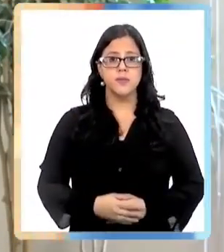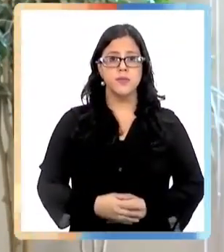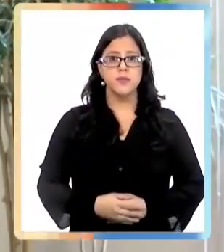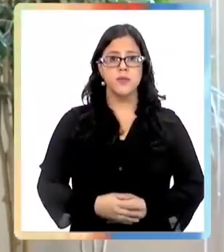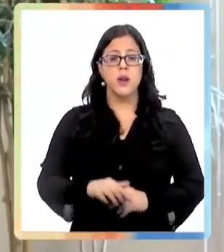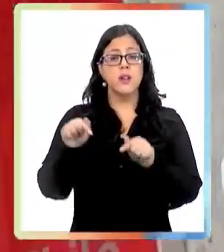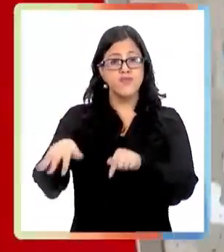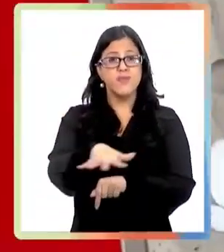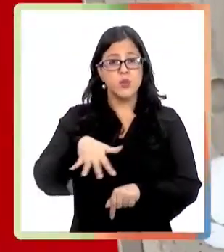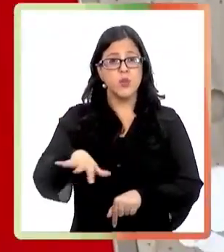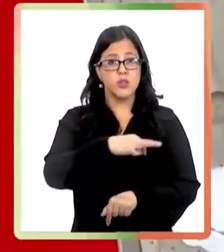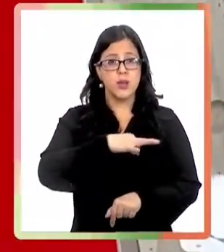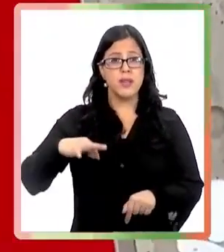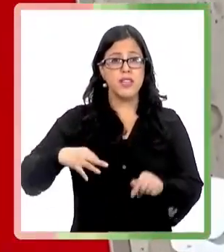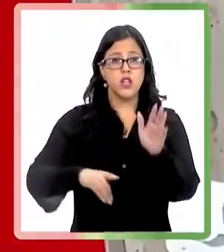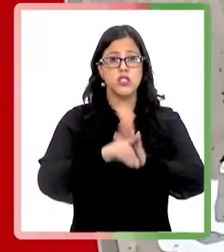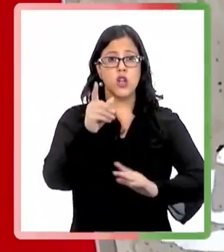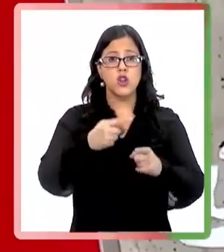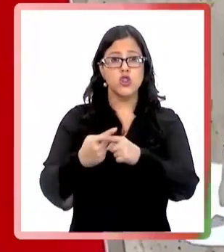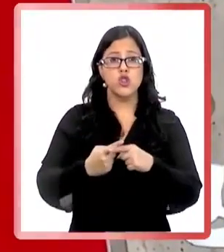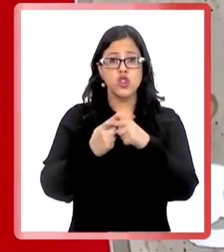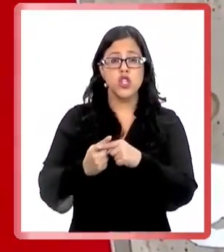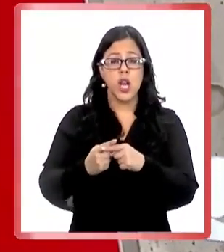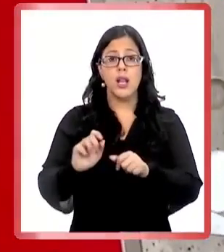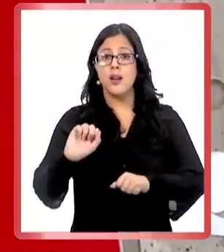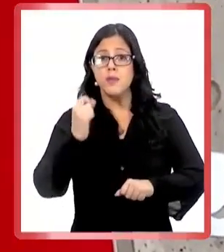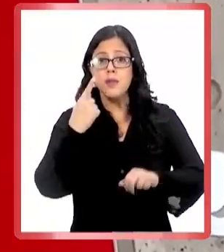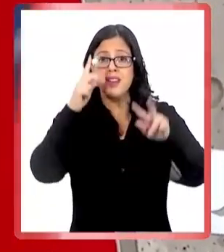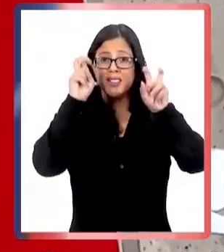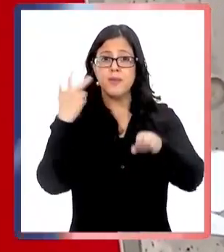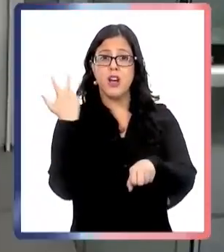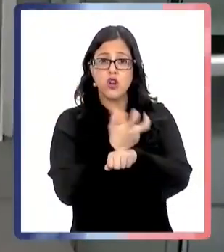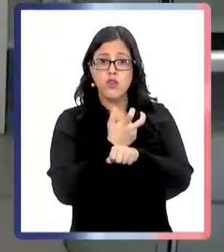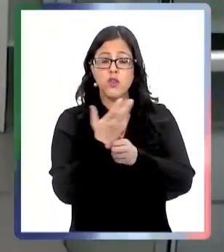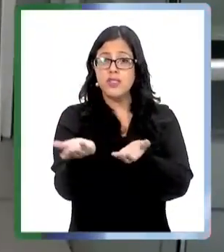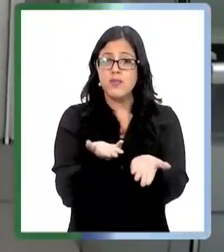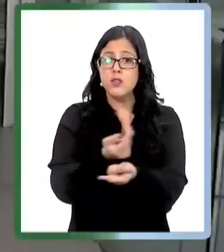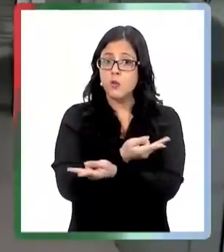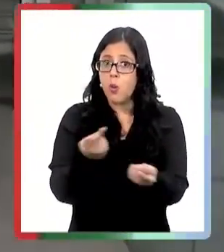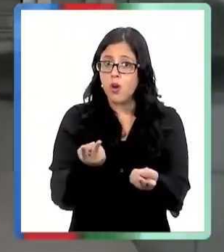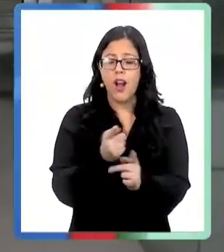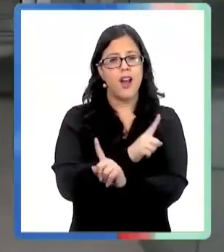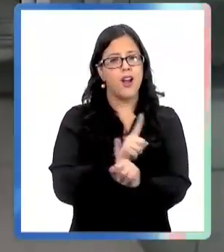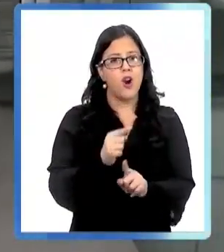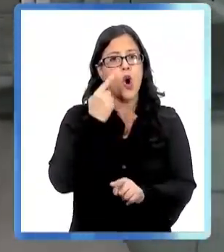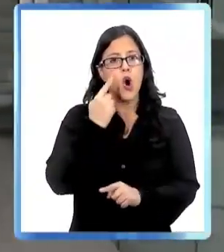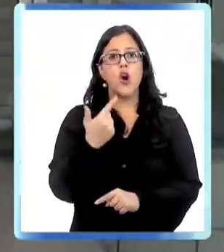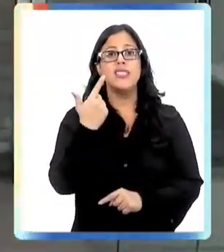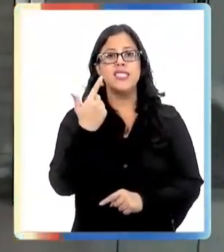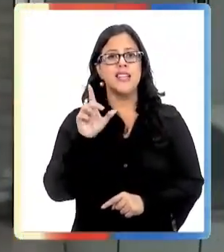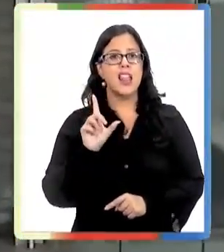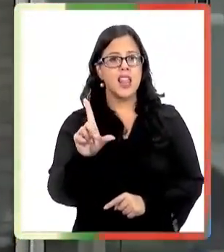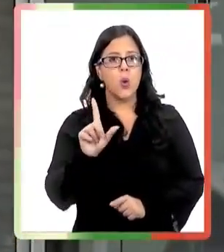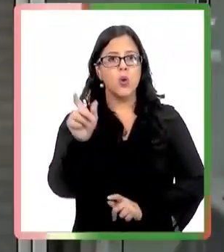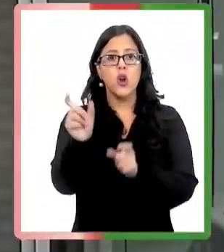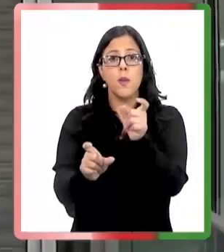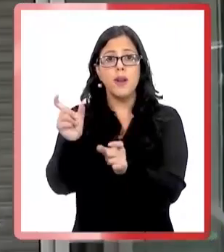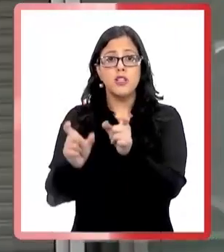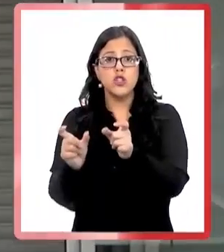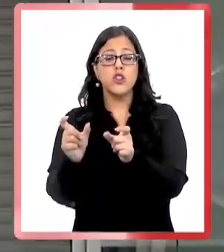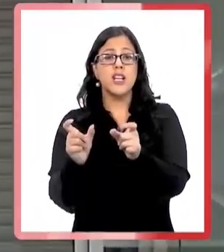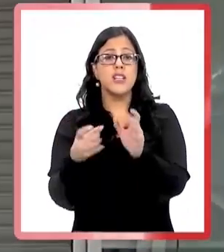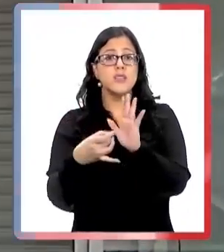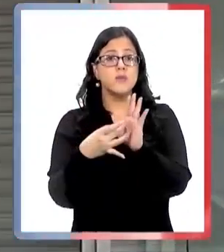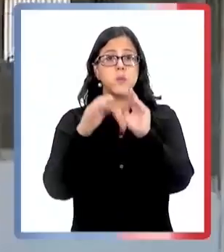del país. Lo ocurrido en el Ministerio de Desarrollo Social no fue el primer intento de robo en un servicio público. El 7